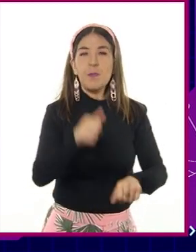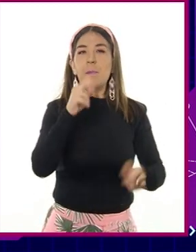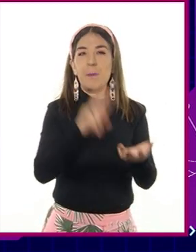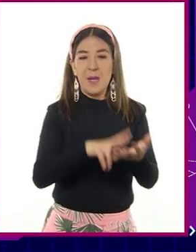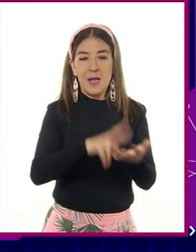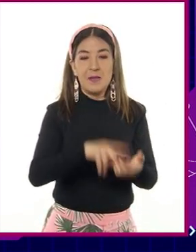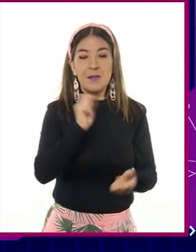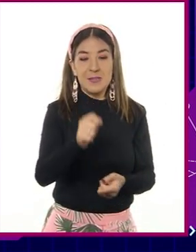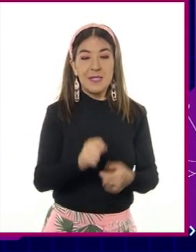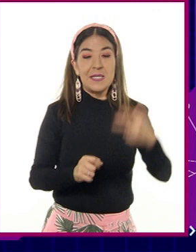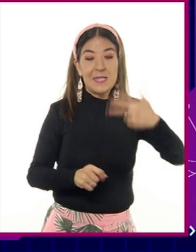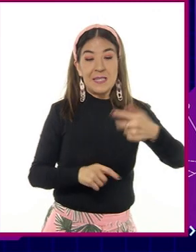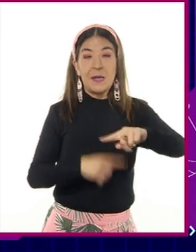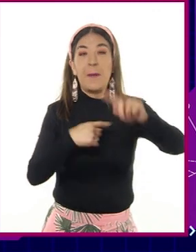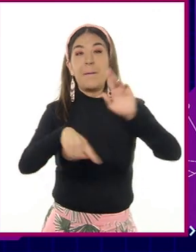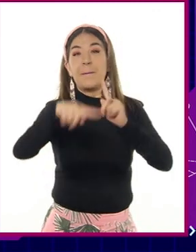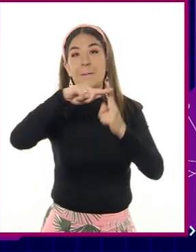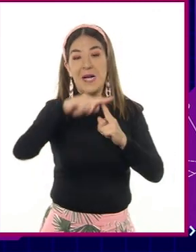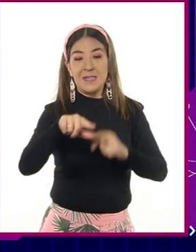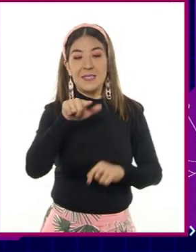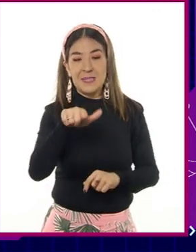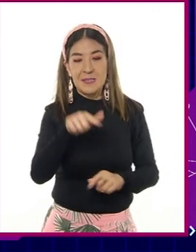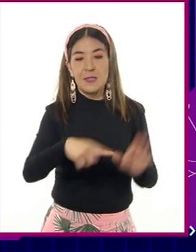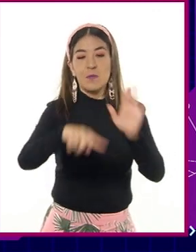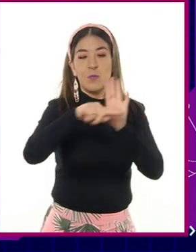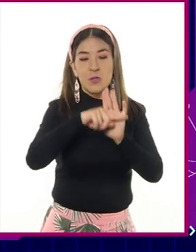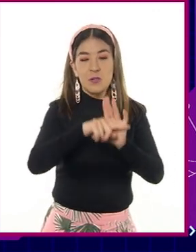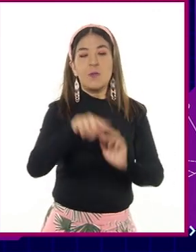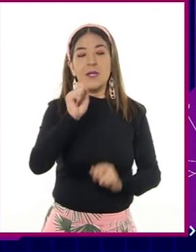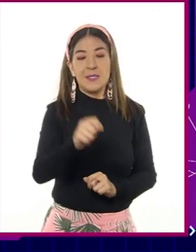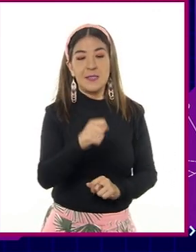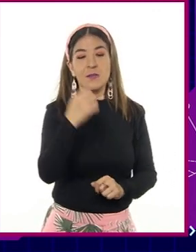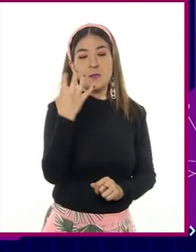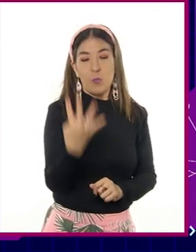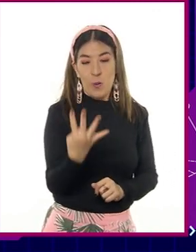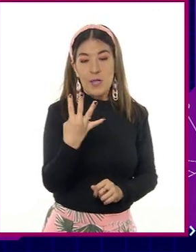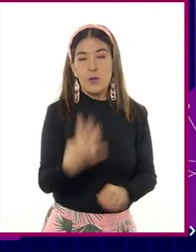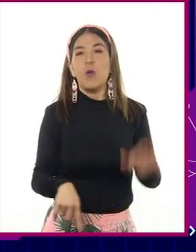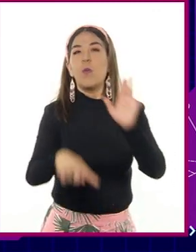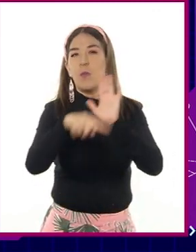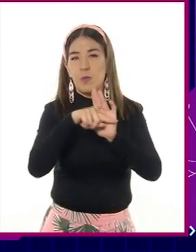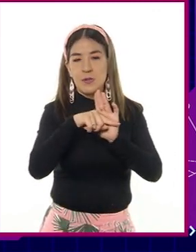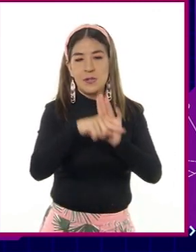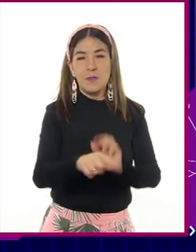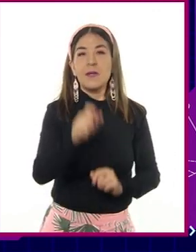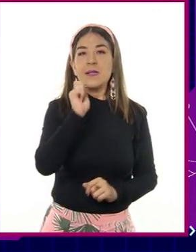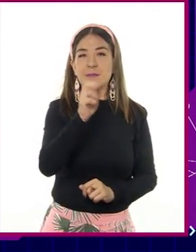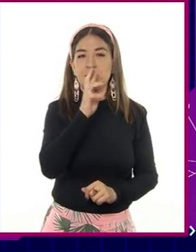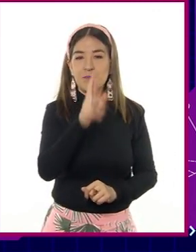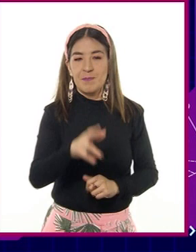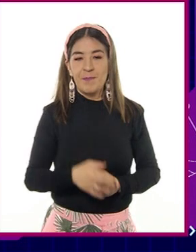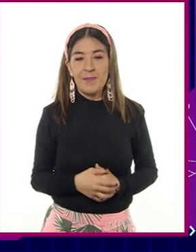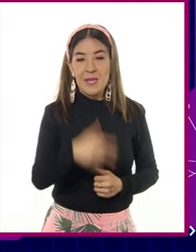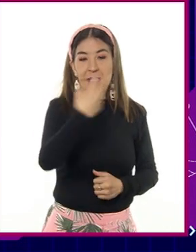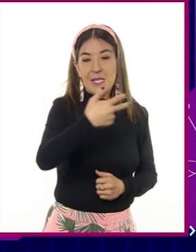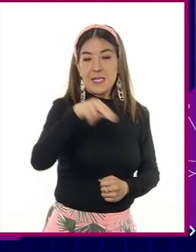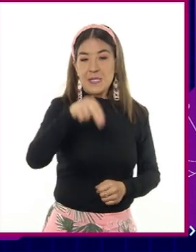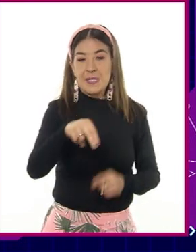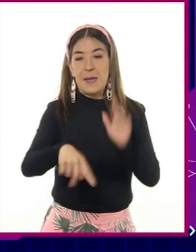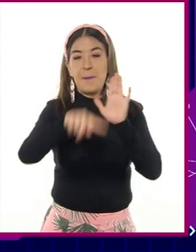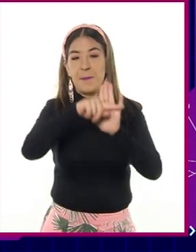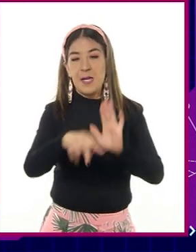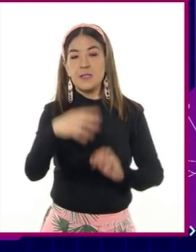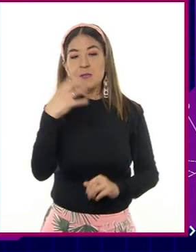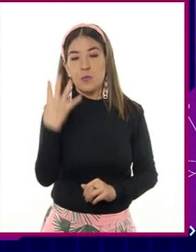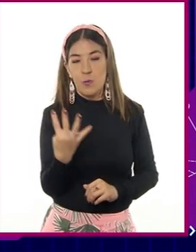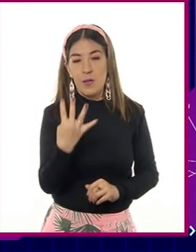17 positivo, obtenemos 4 positivo. Por lo tanto, la expresión quedaría 13N más 4. Con